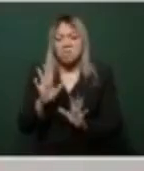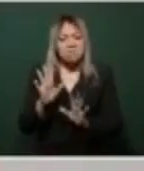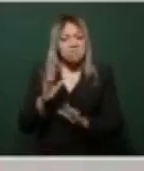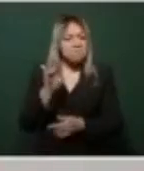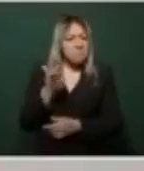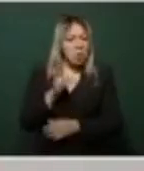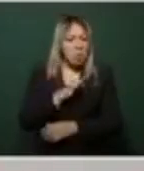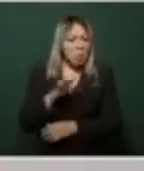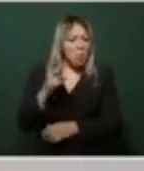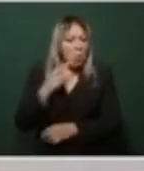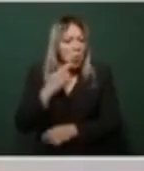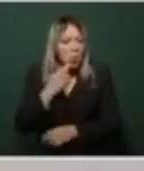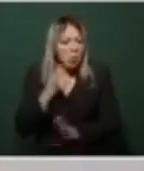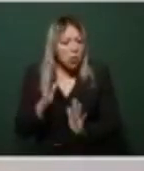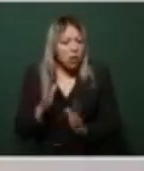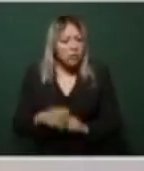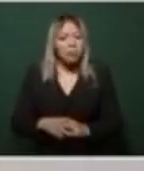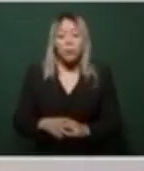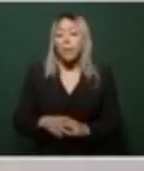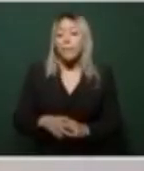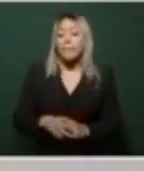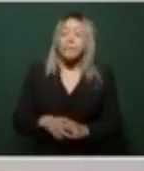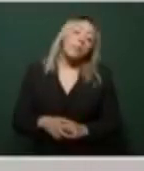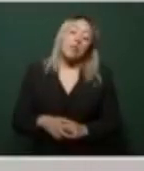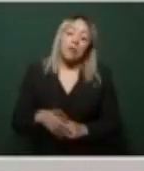cuentas. Si